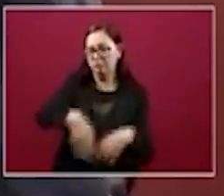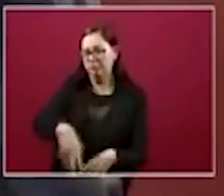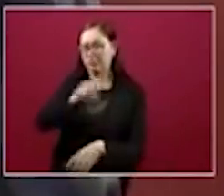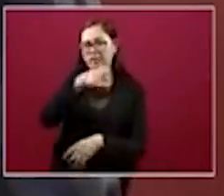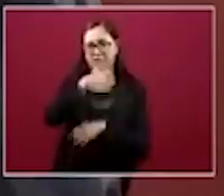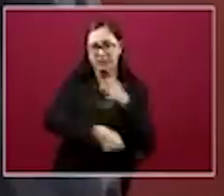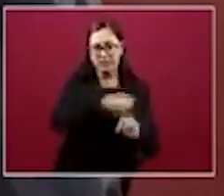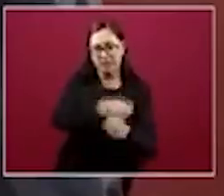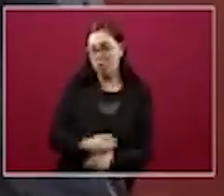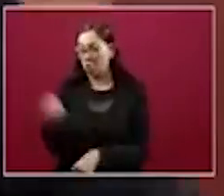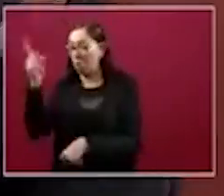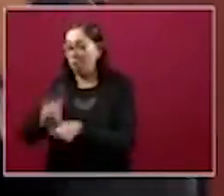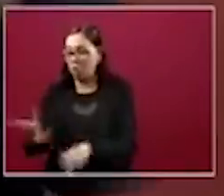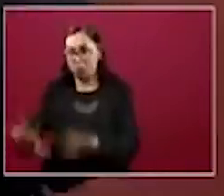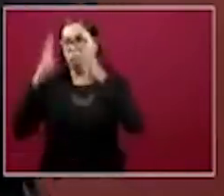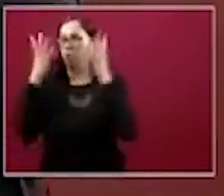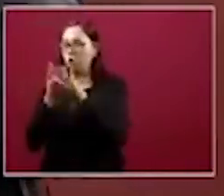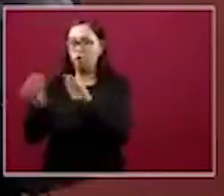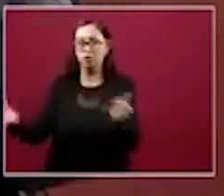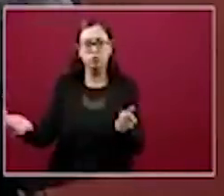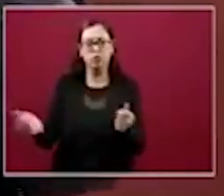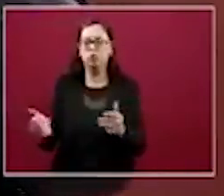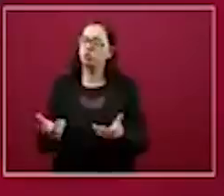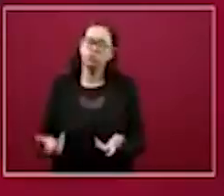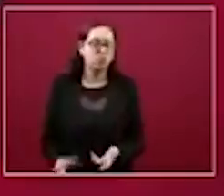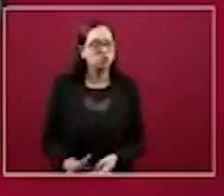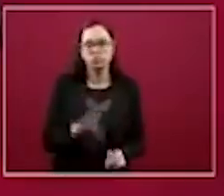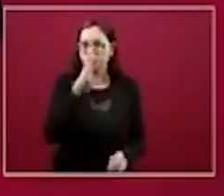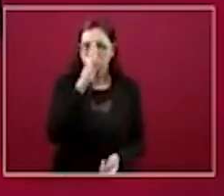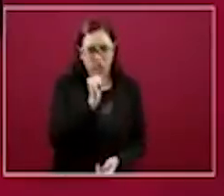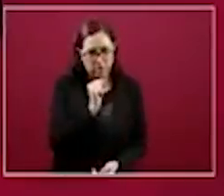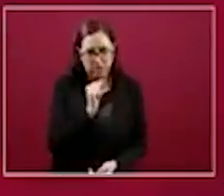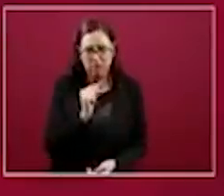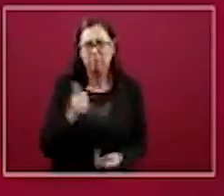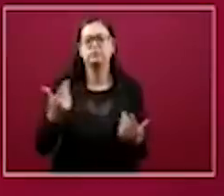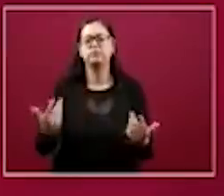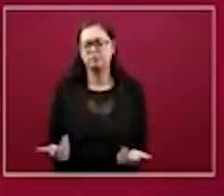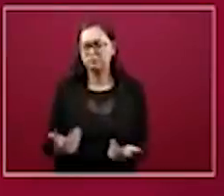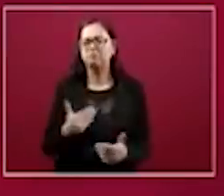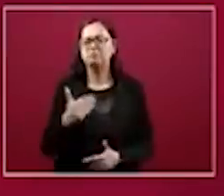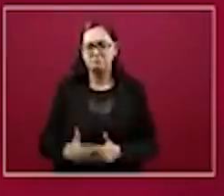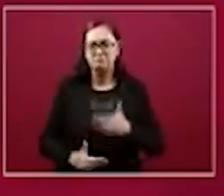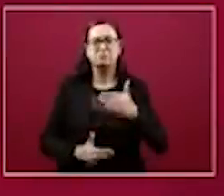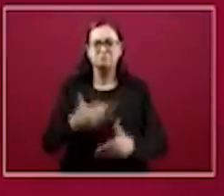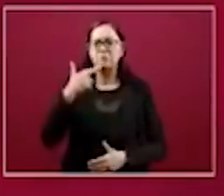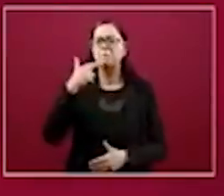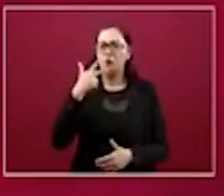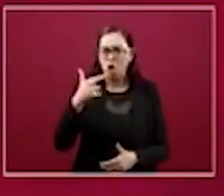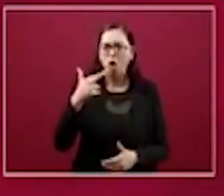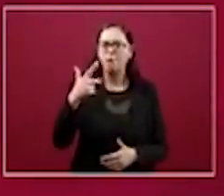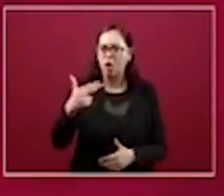periodo neoliberal. Siempre va a ser mejor el salario, va a ser siempre